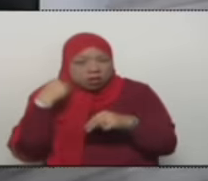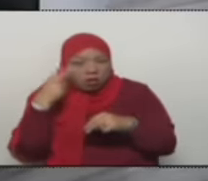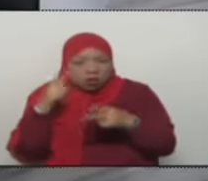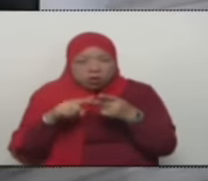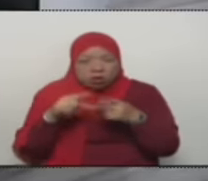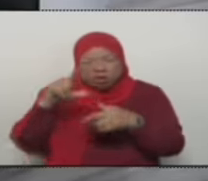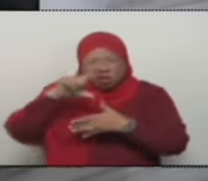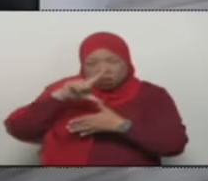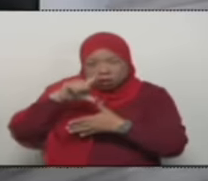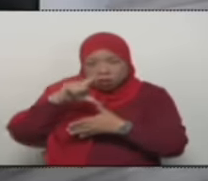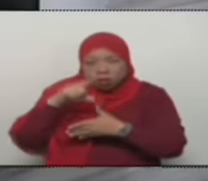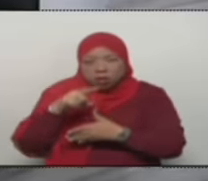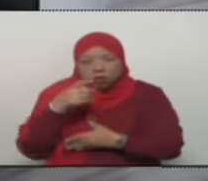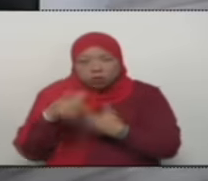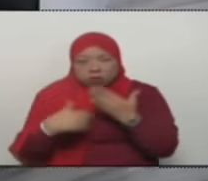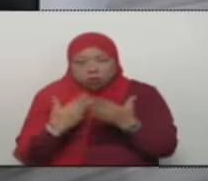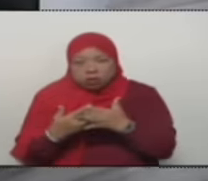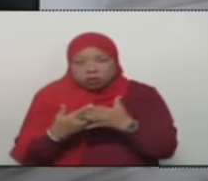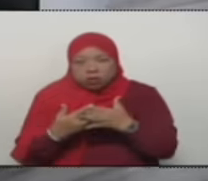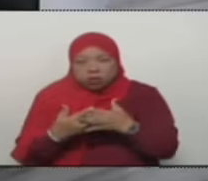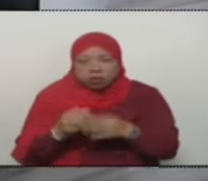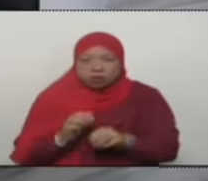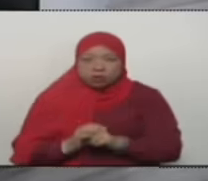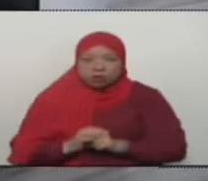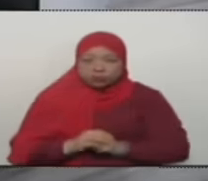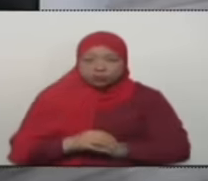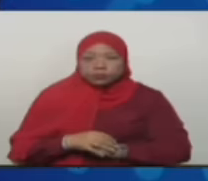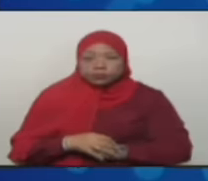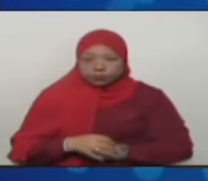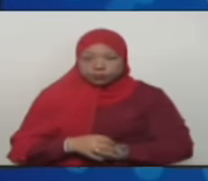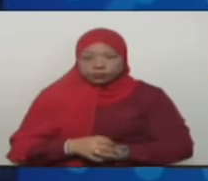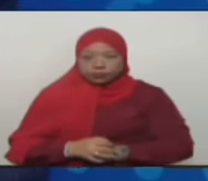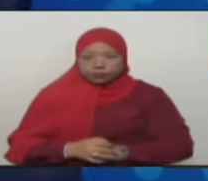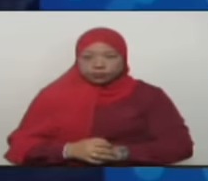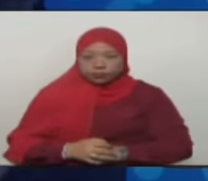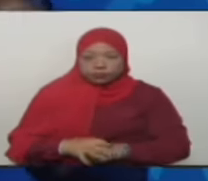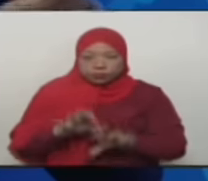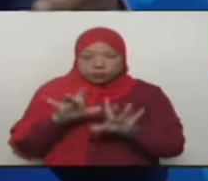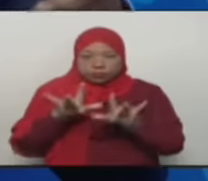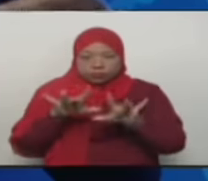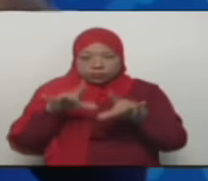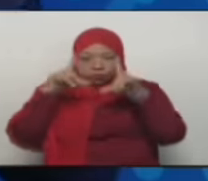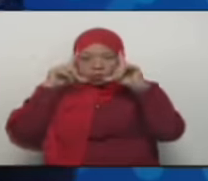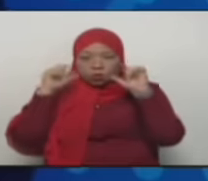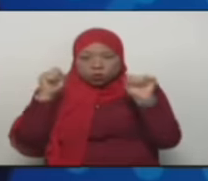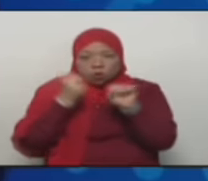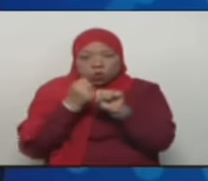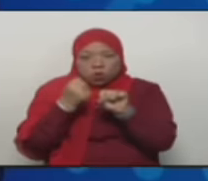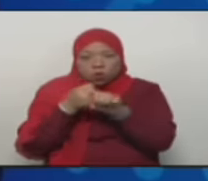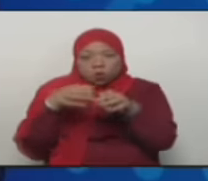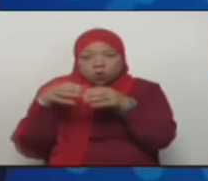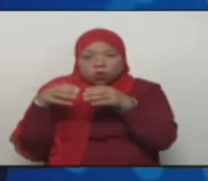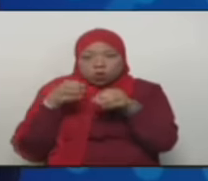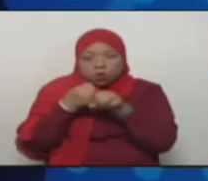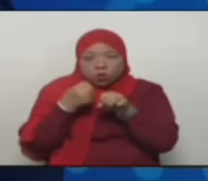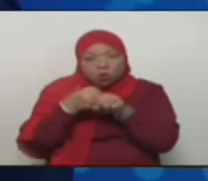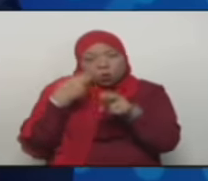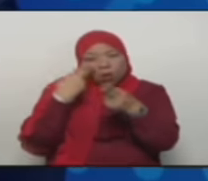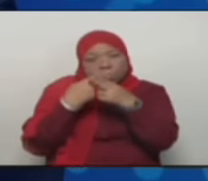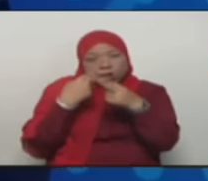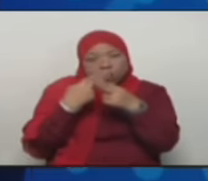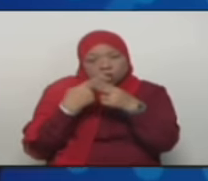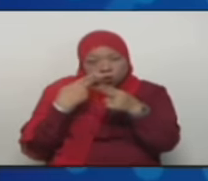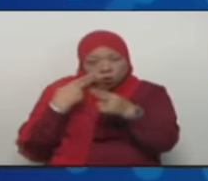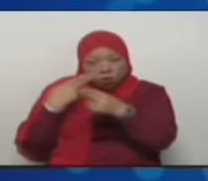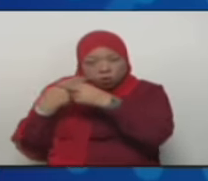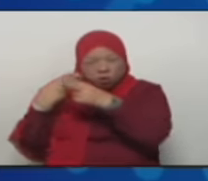latino. Es que tiene lo que se llama las computadoras del Big Data, que te van creando mil algoritmos, llamados